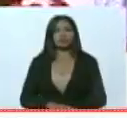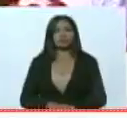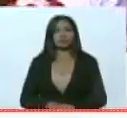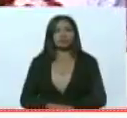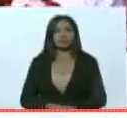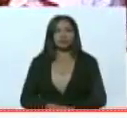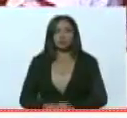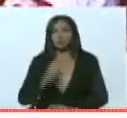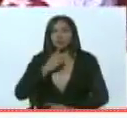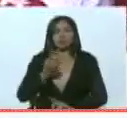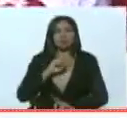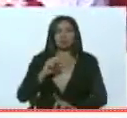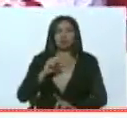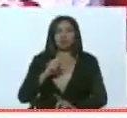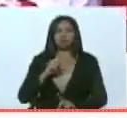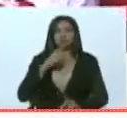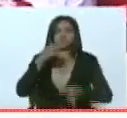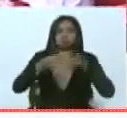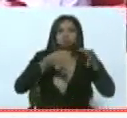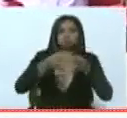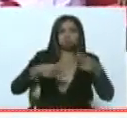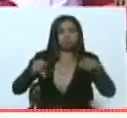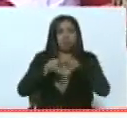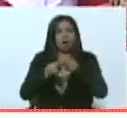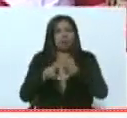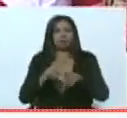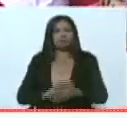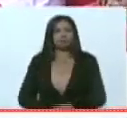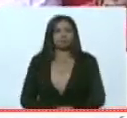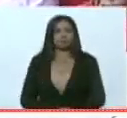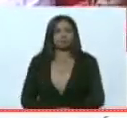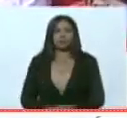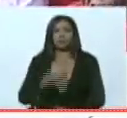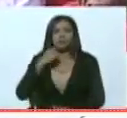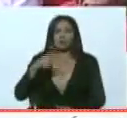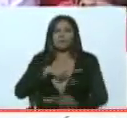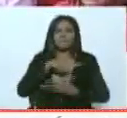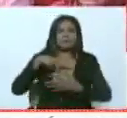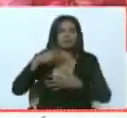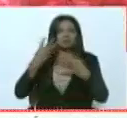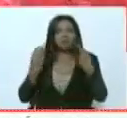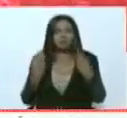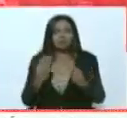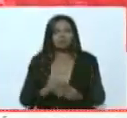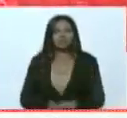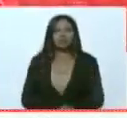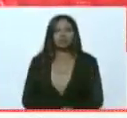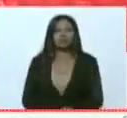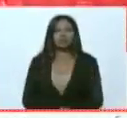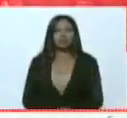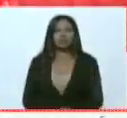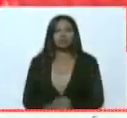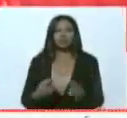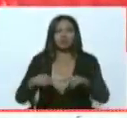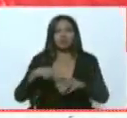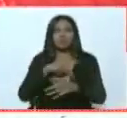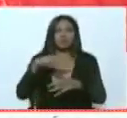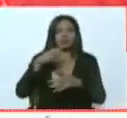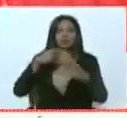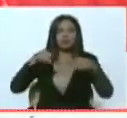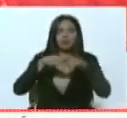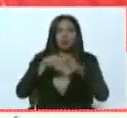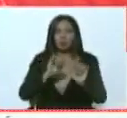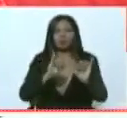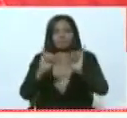Y no lo digo por un discurso, lo digo eso sí con pasión, con mucha pasión. A